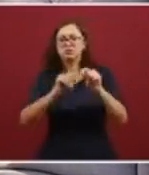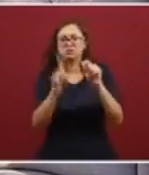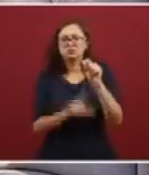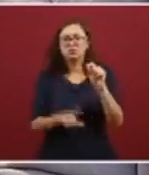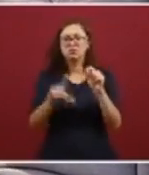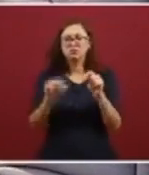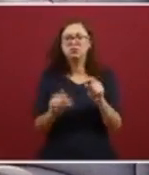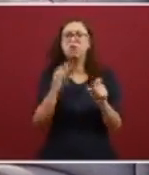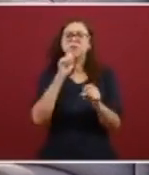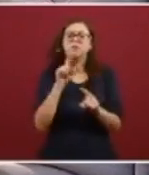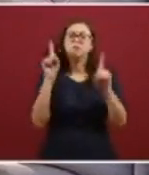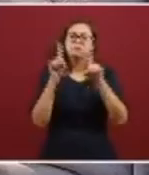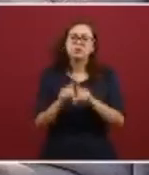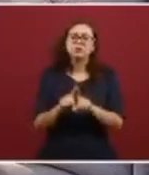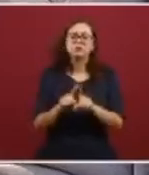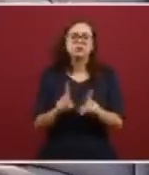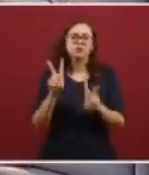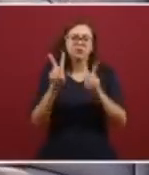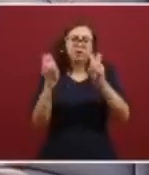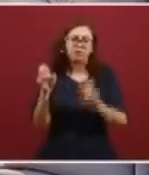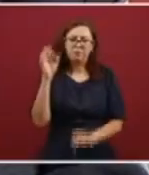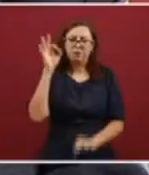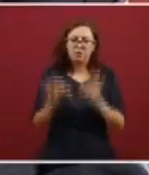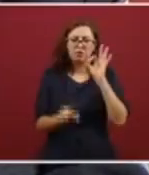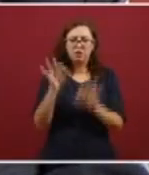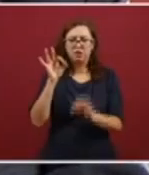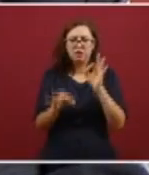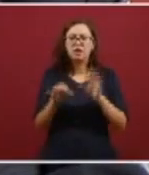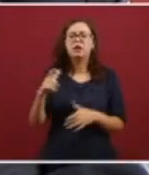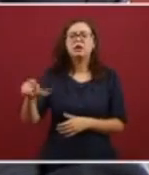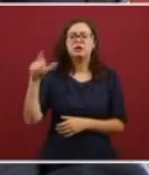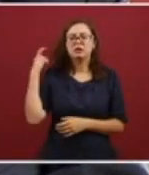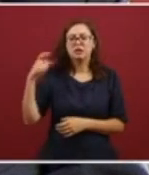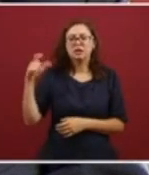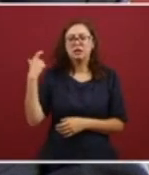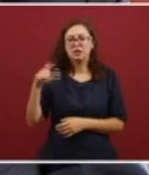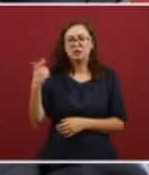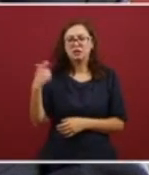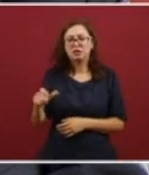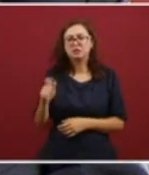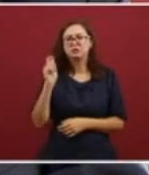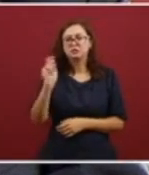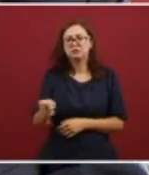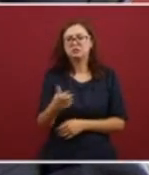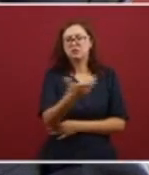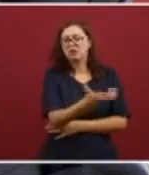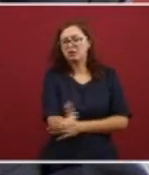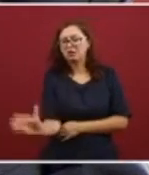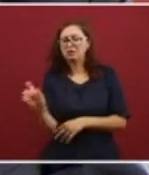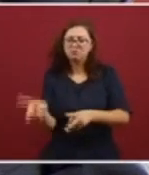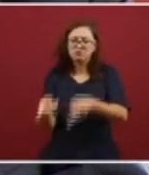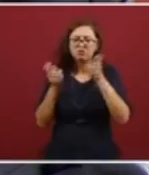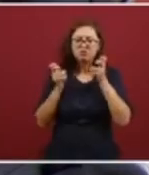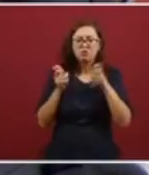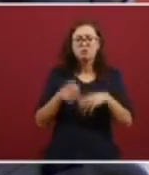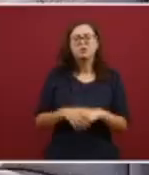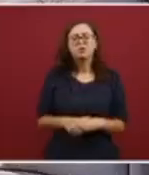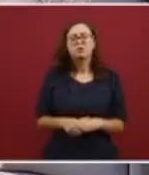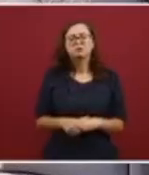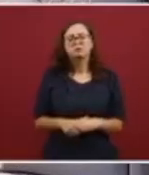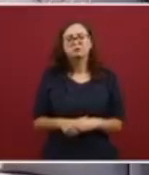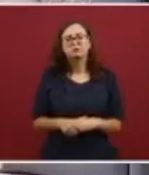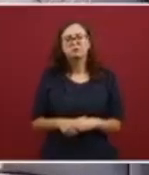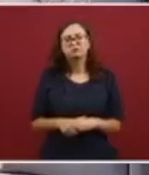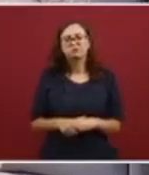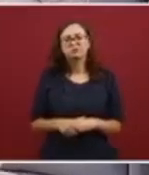a través de los departamentos jurídicos. En Querétaro le han llamado el huachicol del campo. ¿Habrá